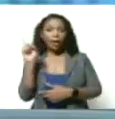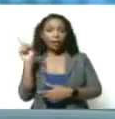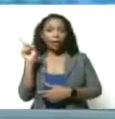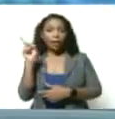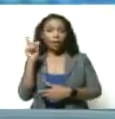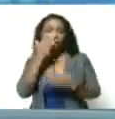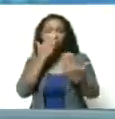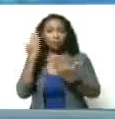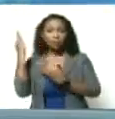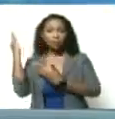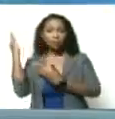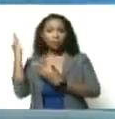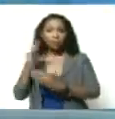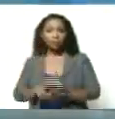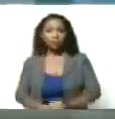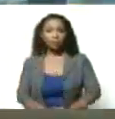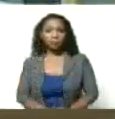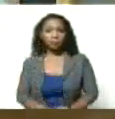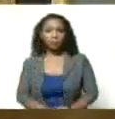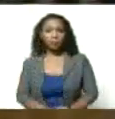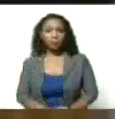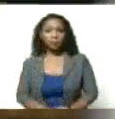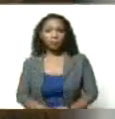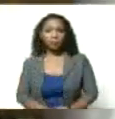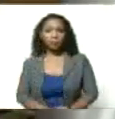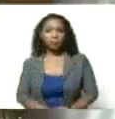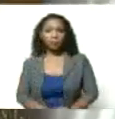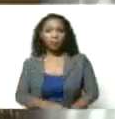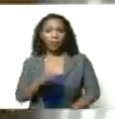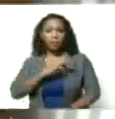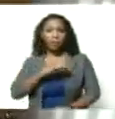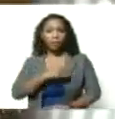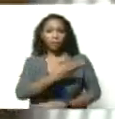Legislativo. Vamos a verlo. El Señor esté con ustedes.